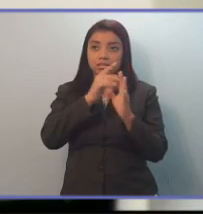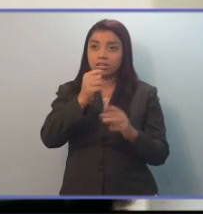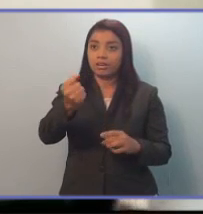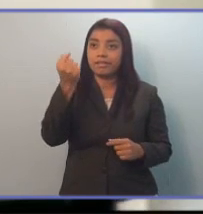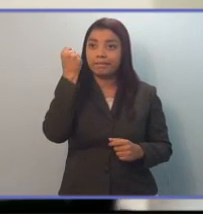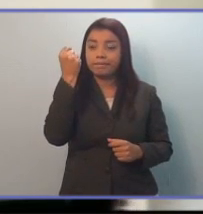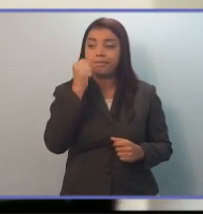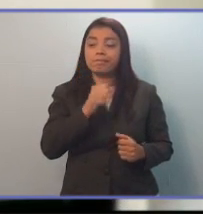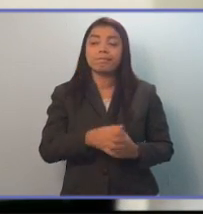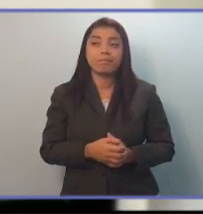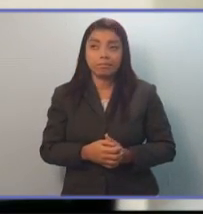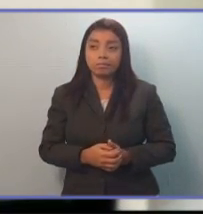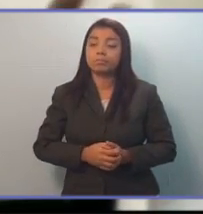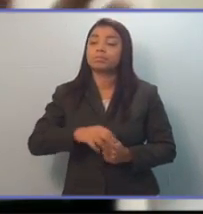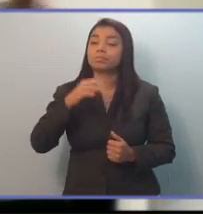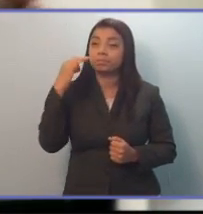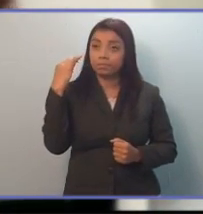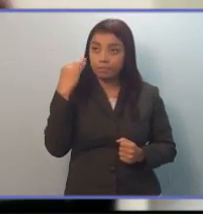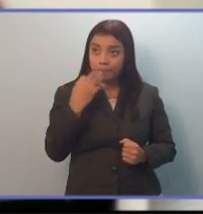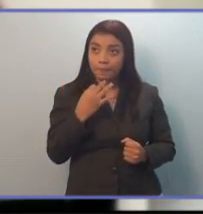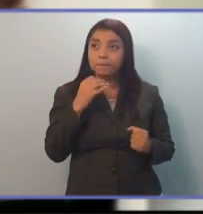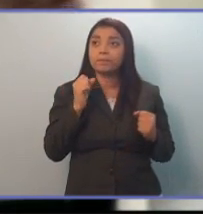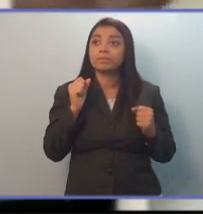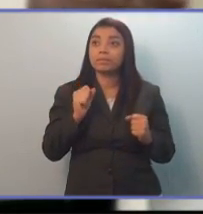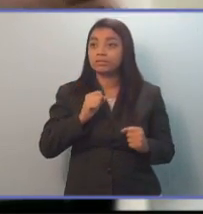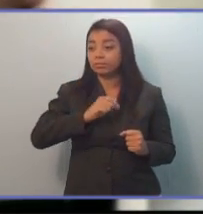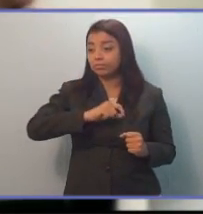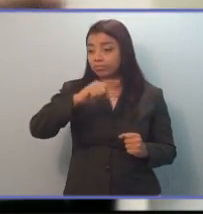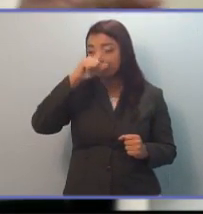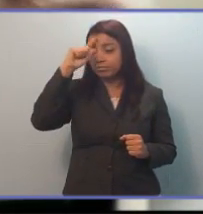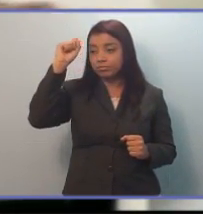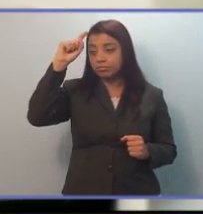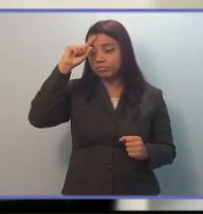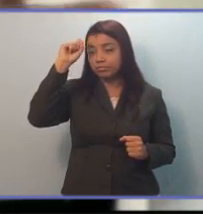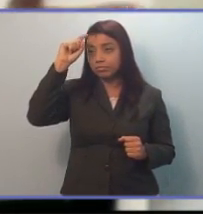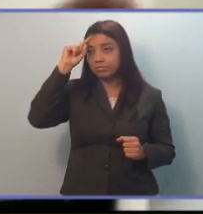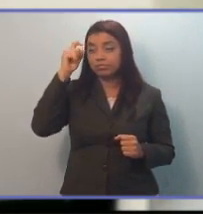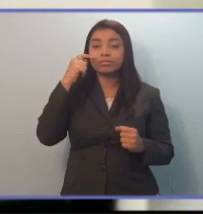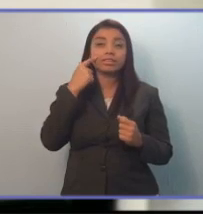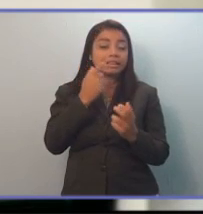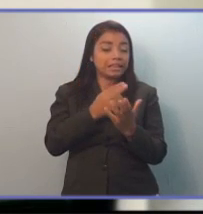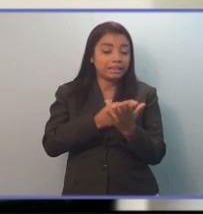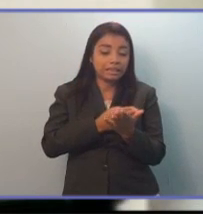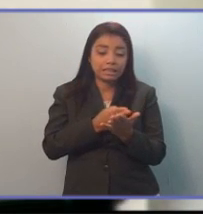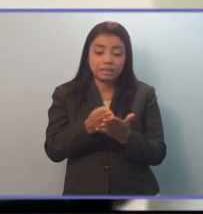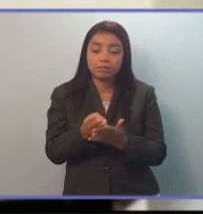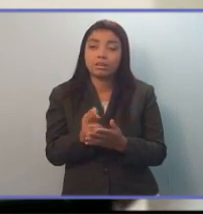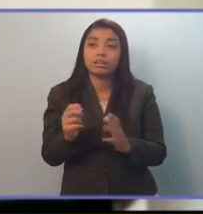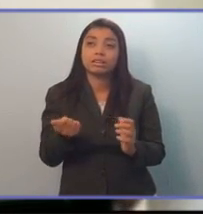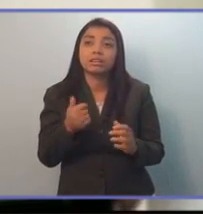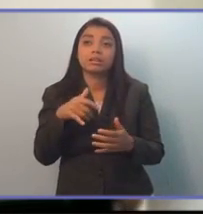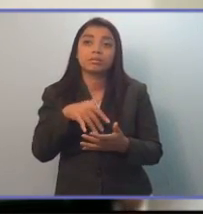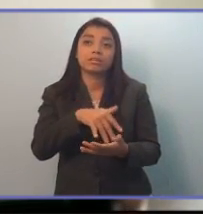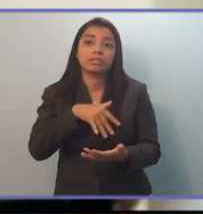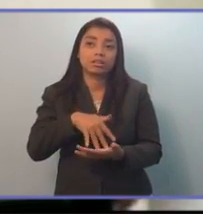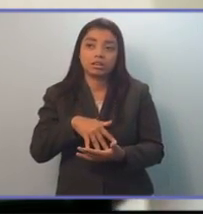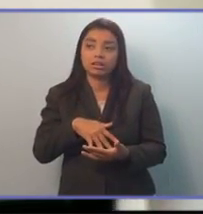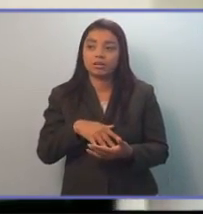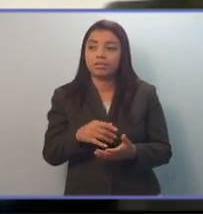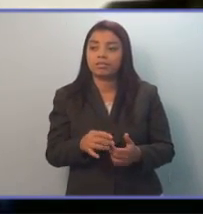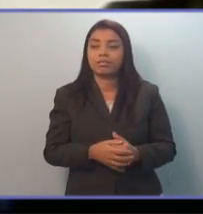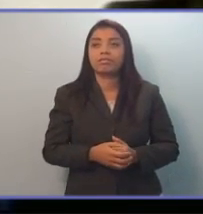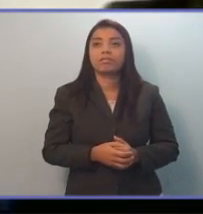unidades claves, deberían de tener un trabajo abierto y transparente de cara a la ciudadanía?